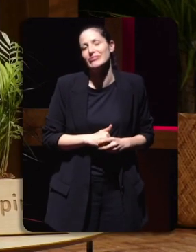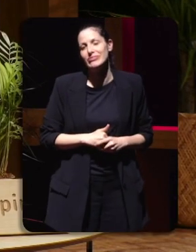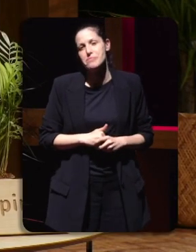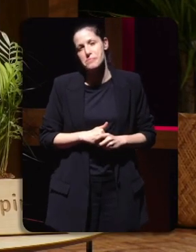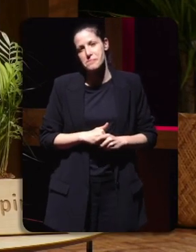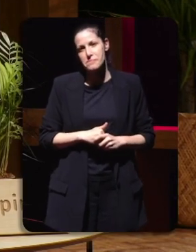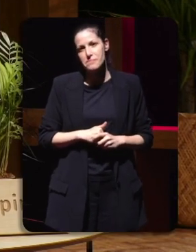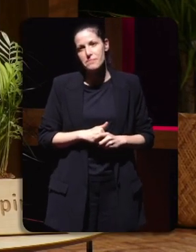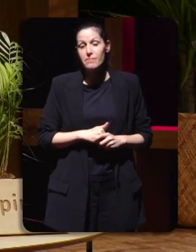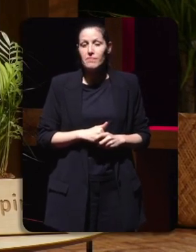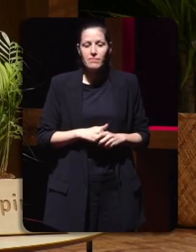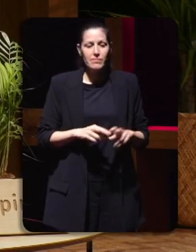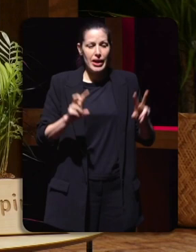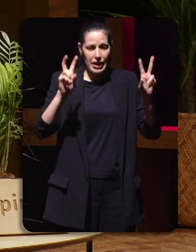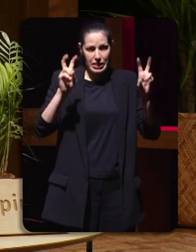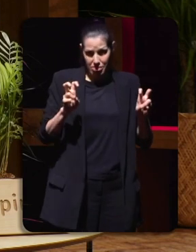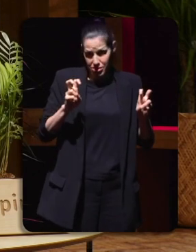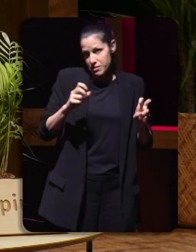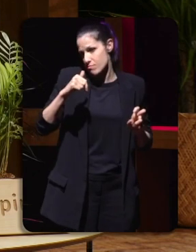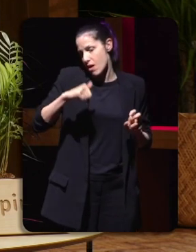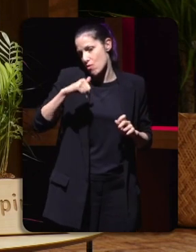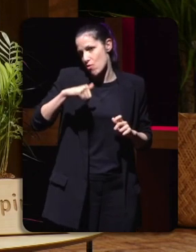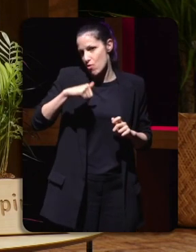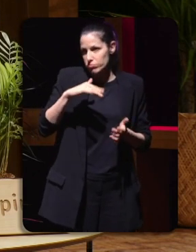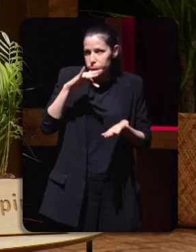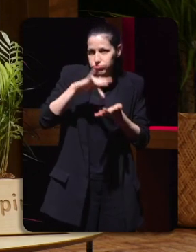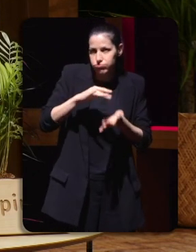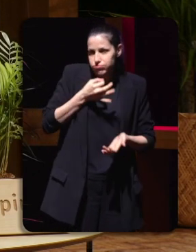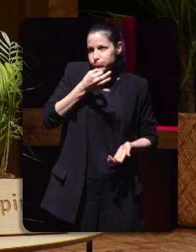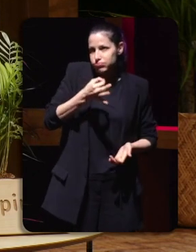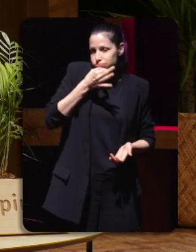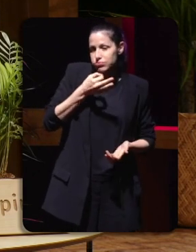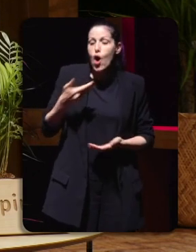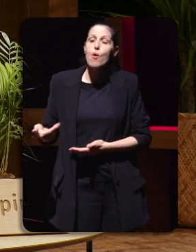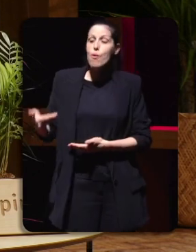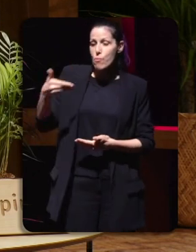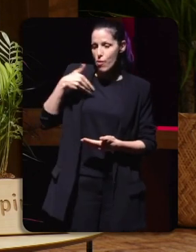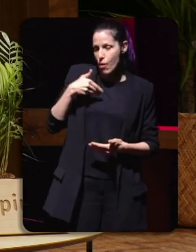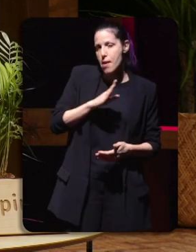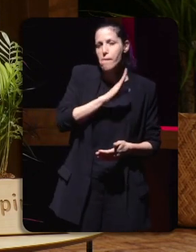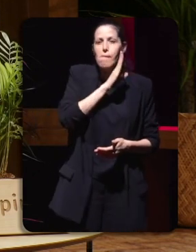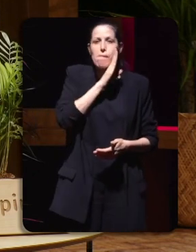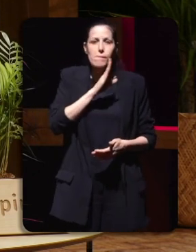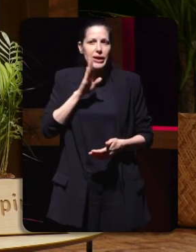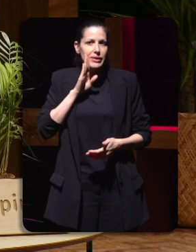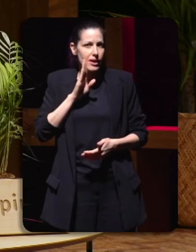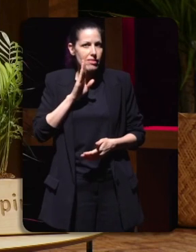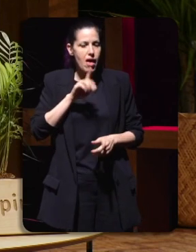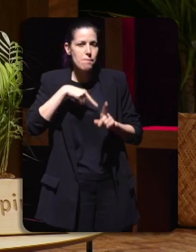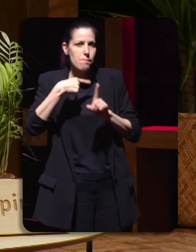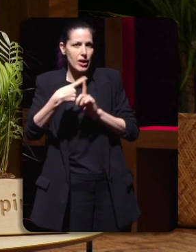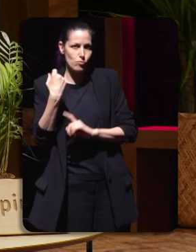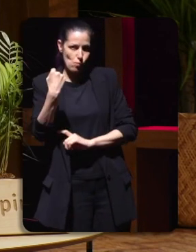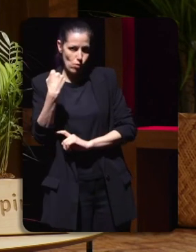el tema del que del que yo voy a hablar Que me han propuesto es maternidad y poder Ya la